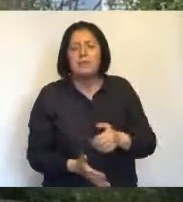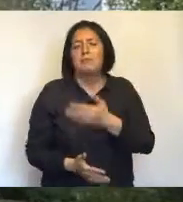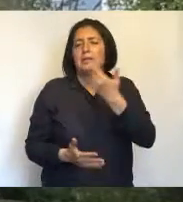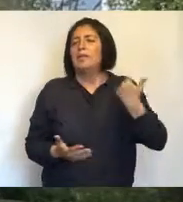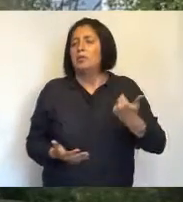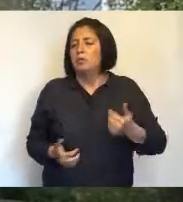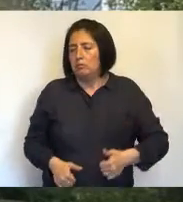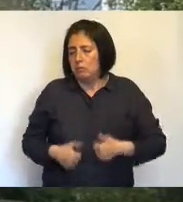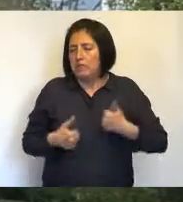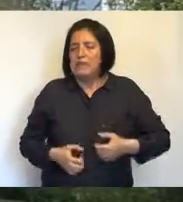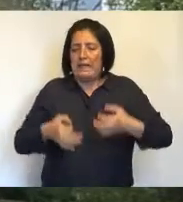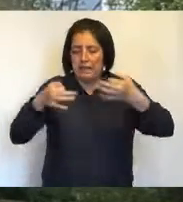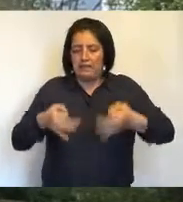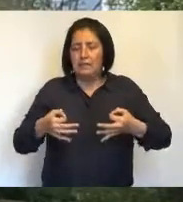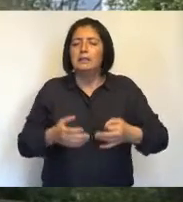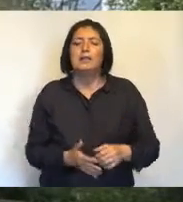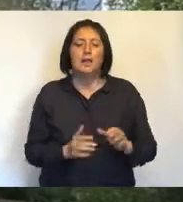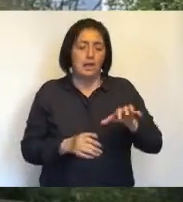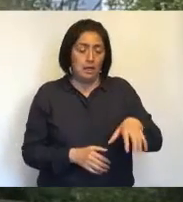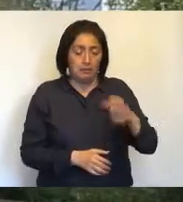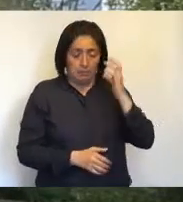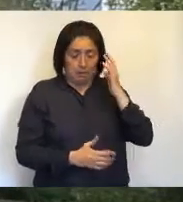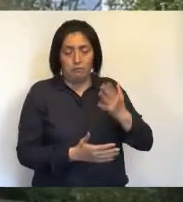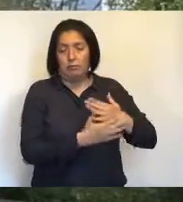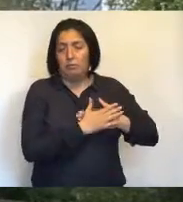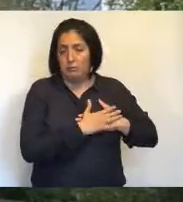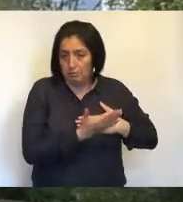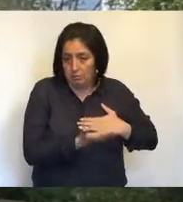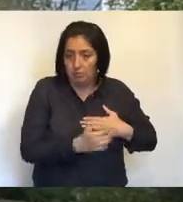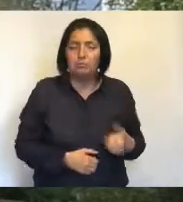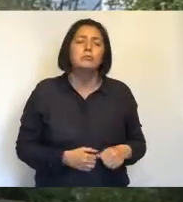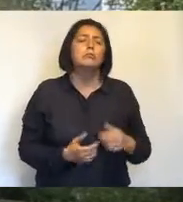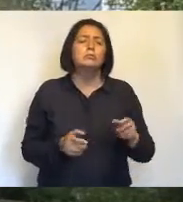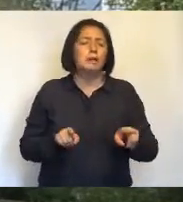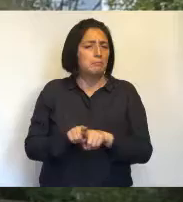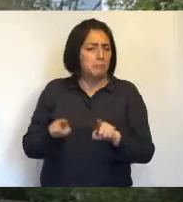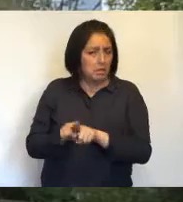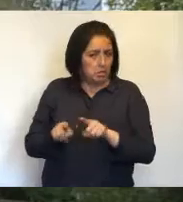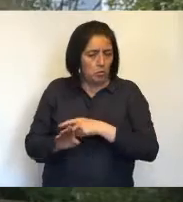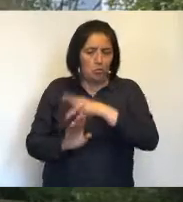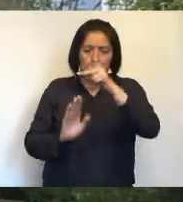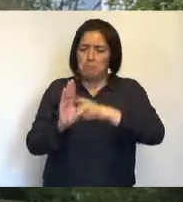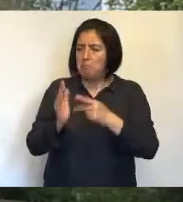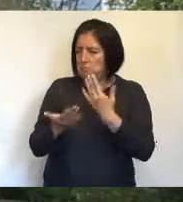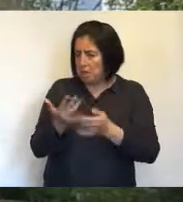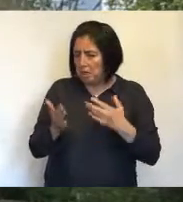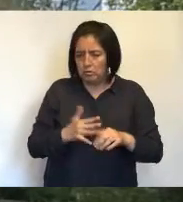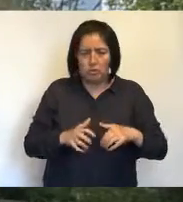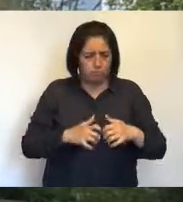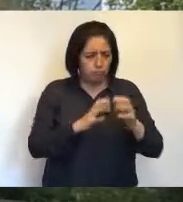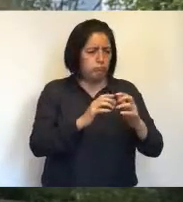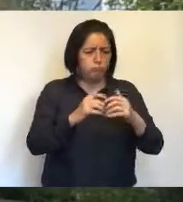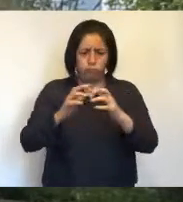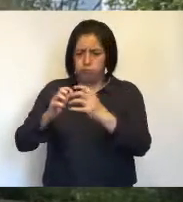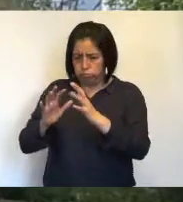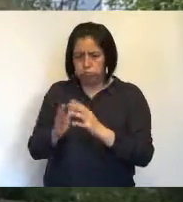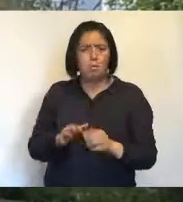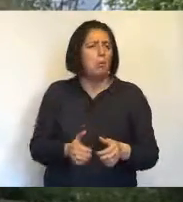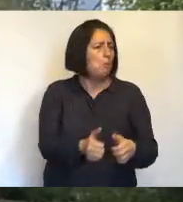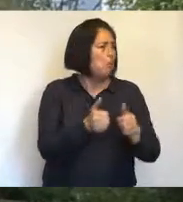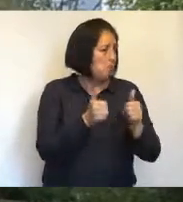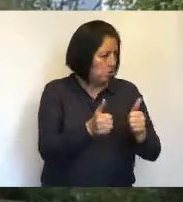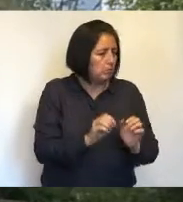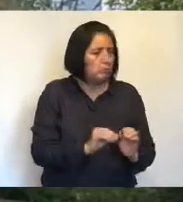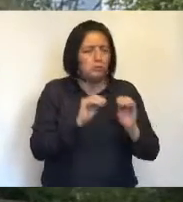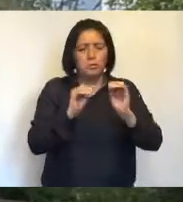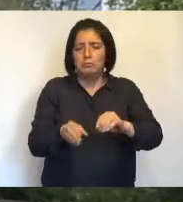darle mejor calidad de vida a nuestro querido distrito Miraflores. Tenemos un plan de desarrollo urbano muy bueno que estamos